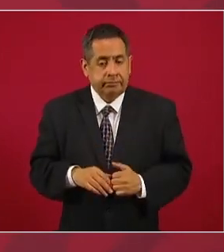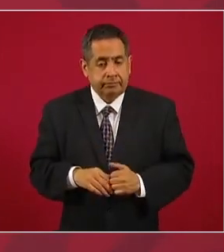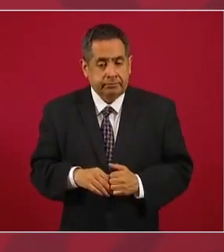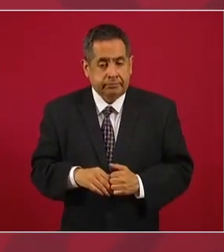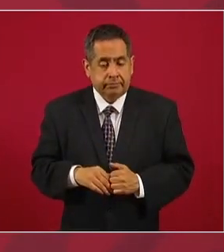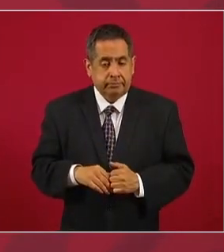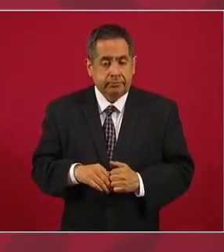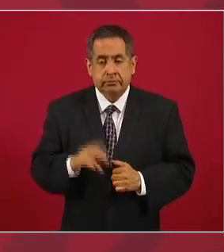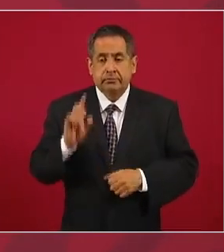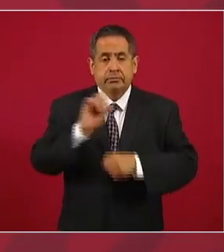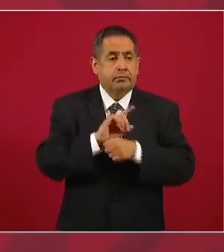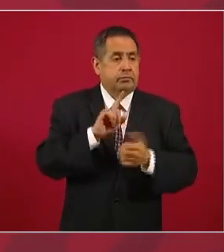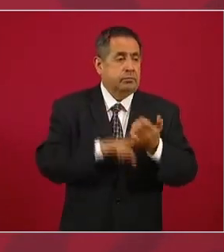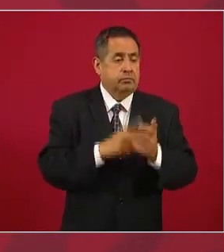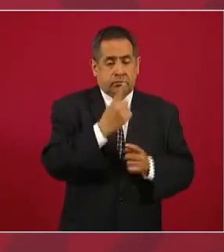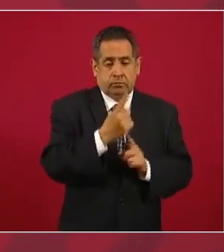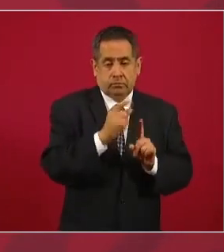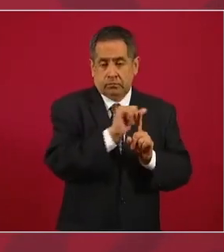del